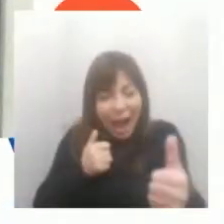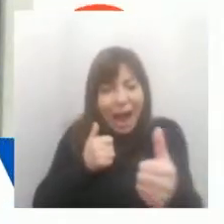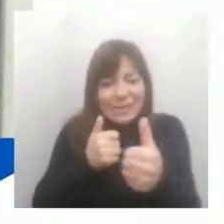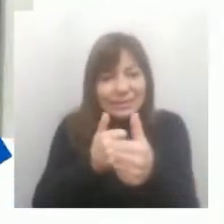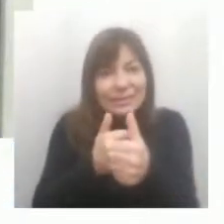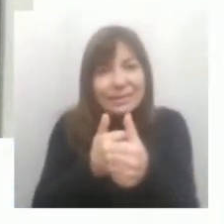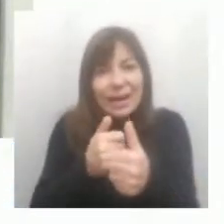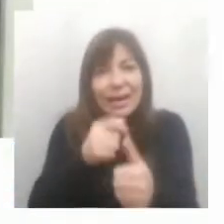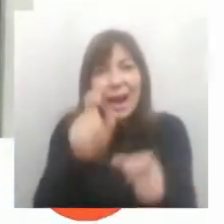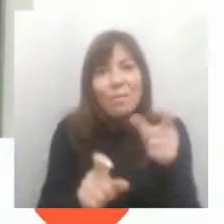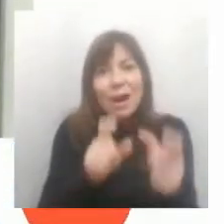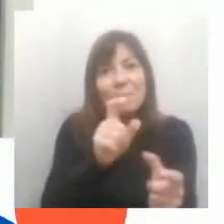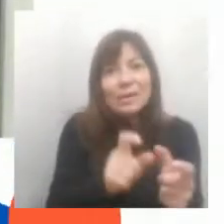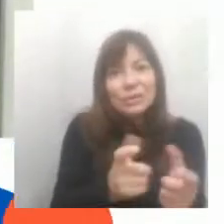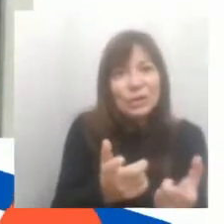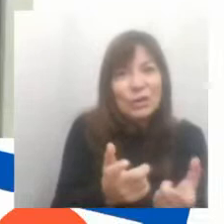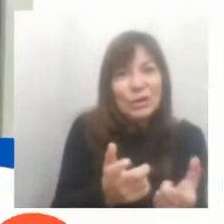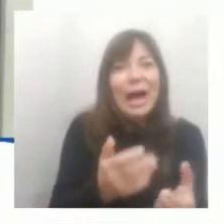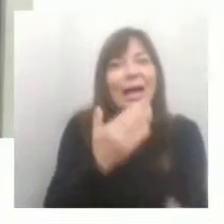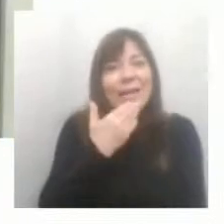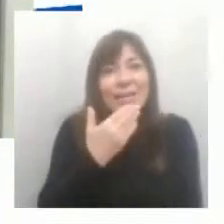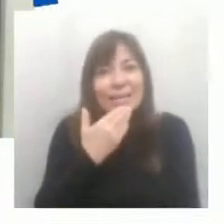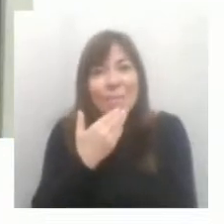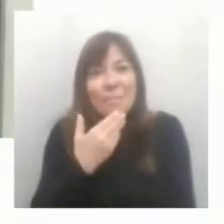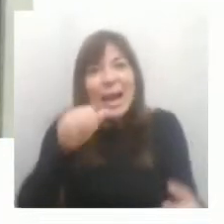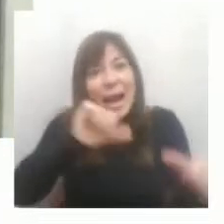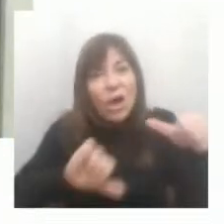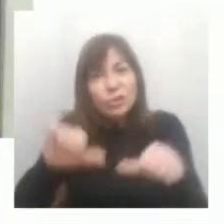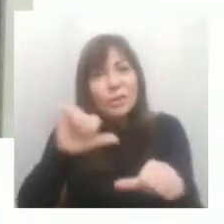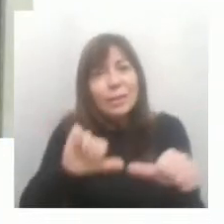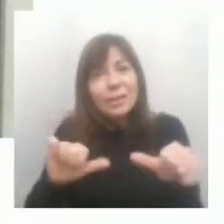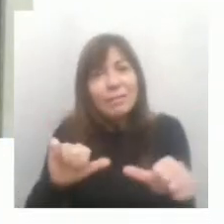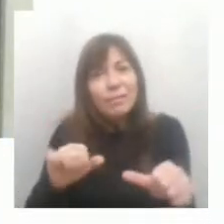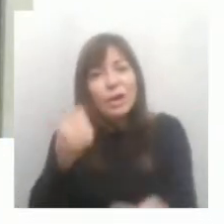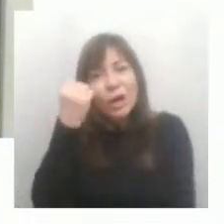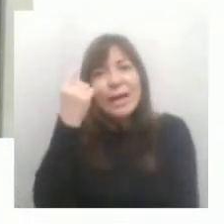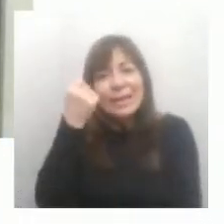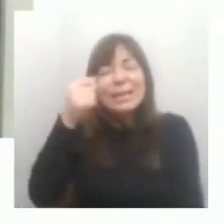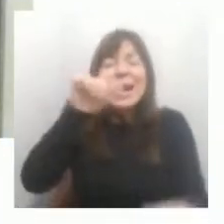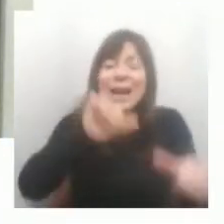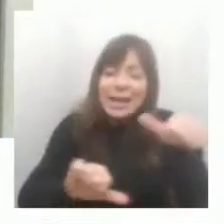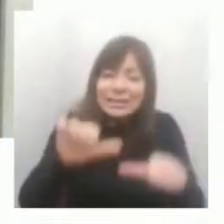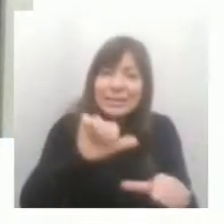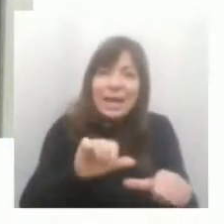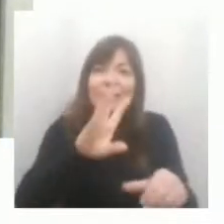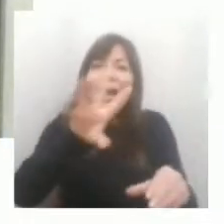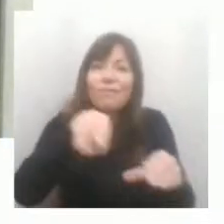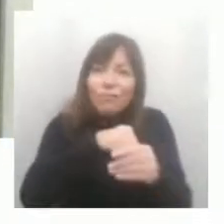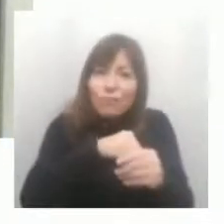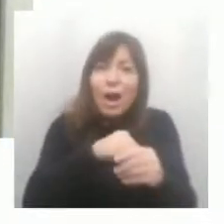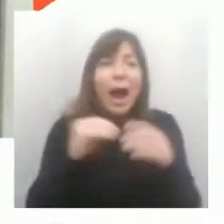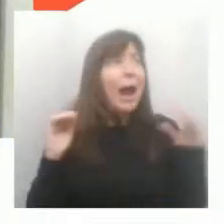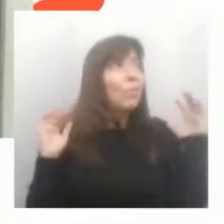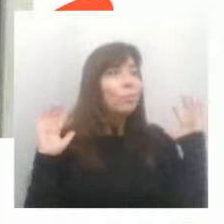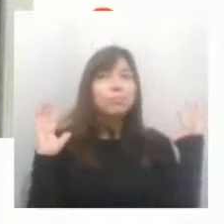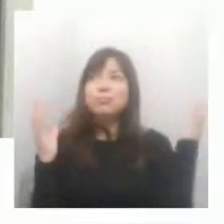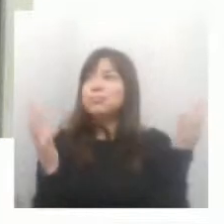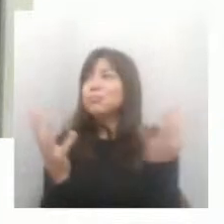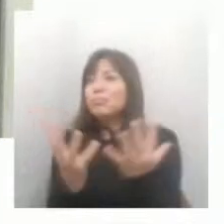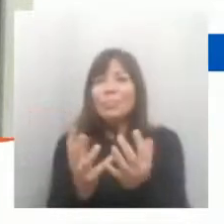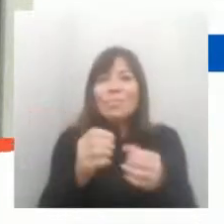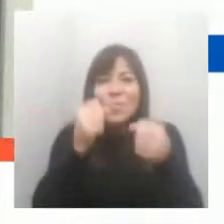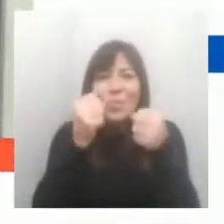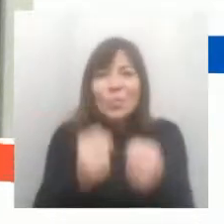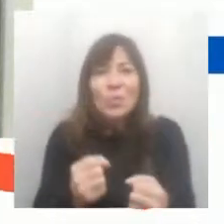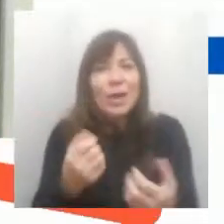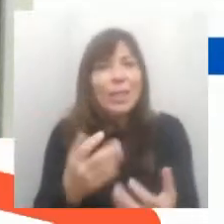solo a la ciencia, sino también al quehacer de los científicos, a entender que la ciencia forma parte de algo que nos rodea, que puede ser incluso